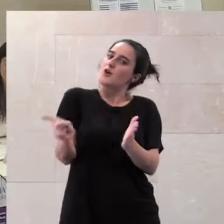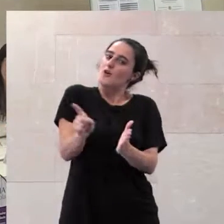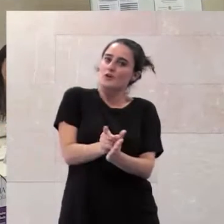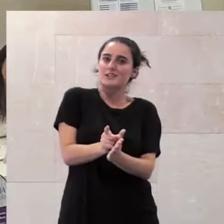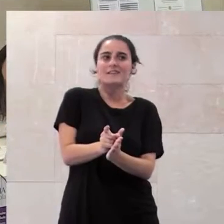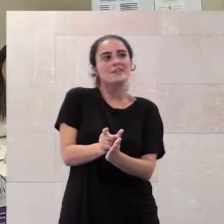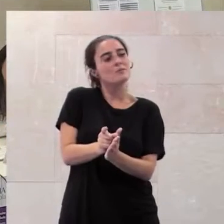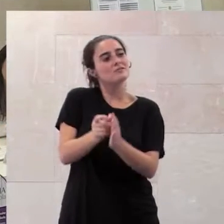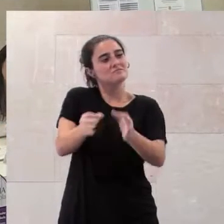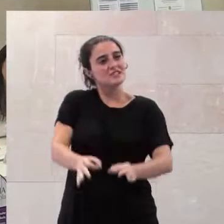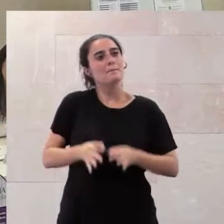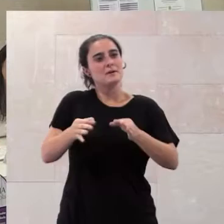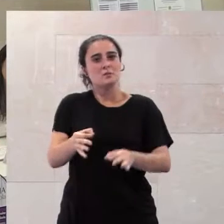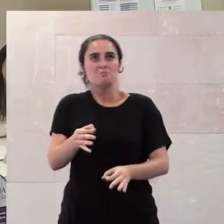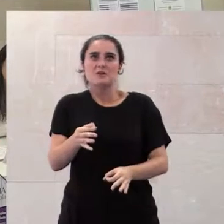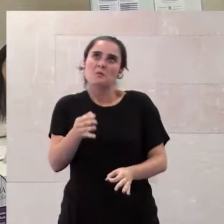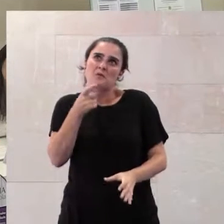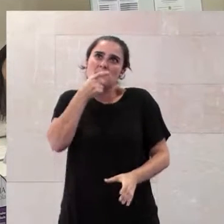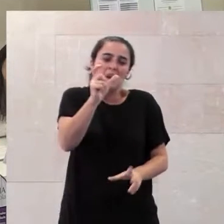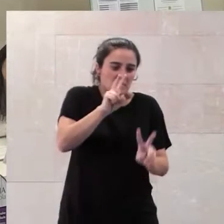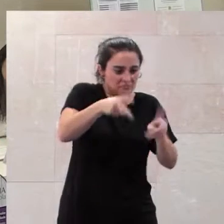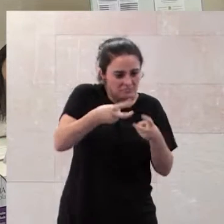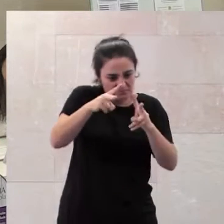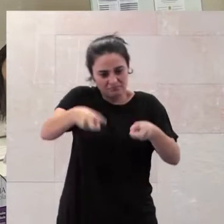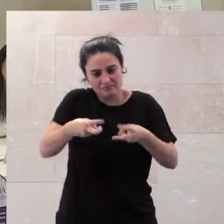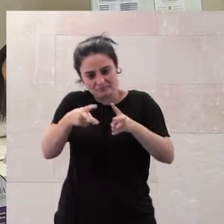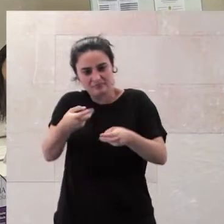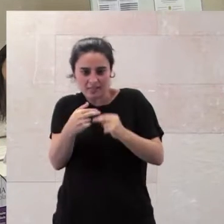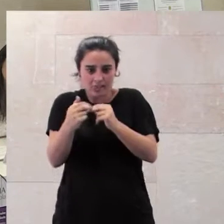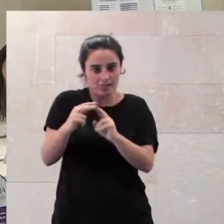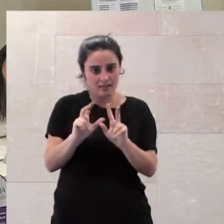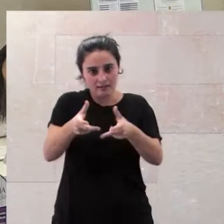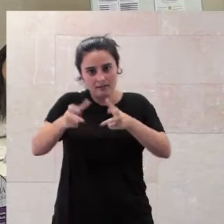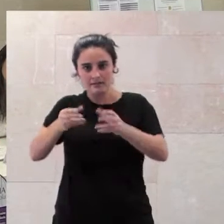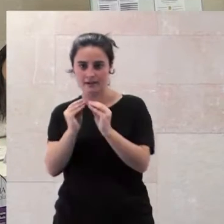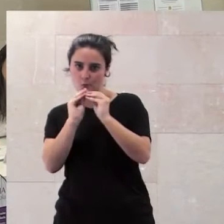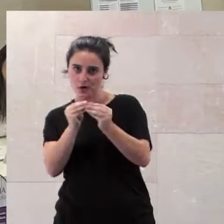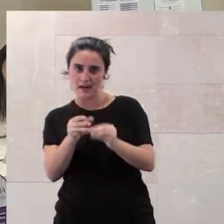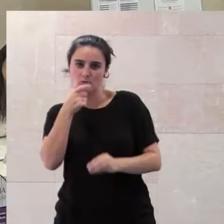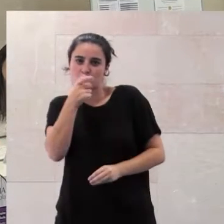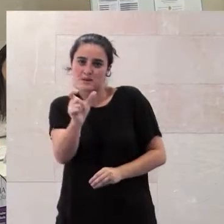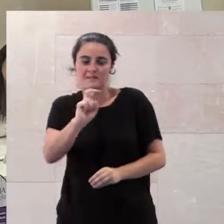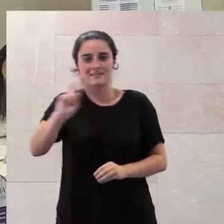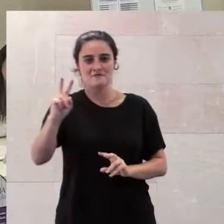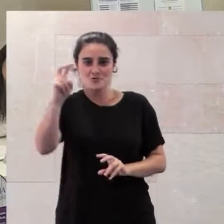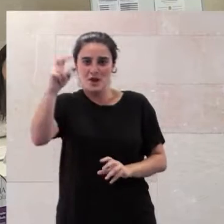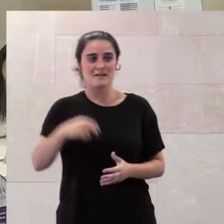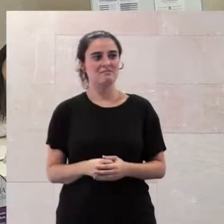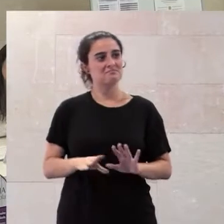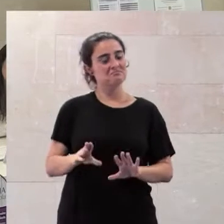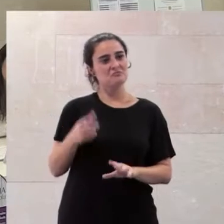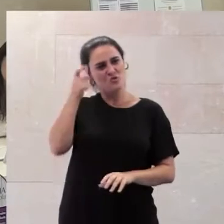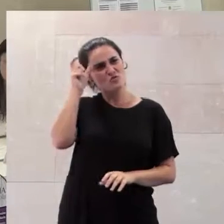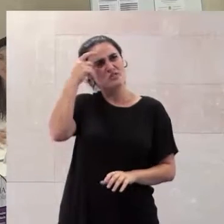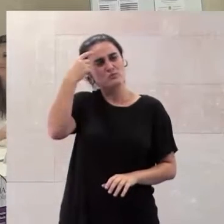en esto que estamos todo el día redefiniendo y reconstruyendo y deconstruyendo y vuelta a construir, ya estamos con otra palabra. Bueno, pues es un concepto muy interesante que no nos vamos